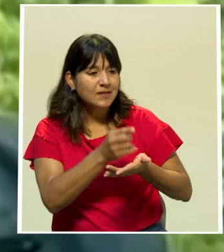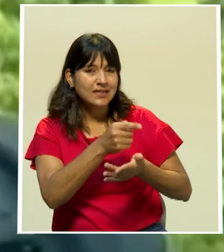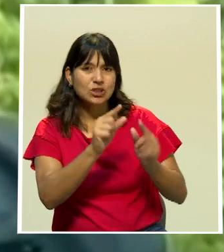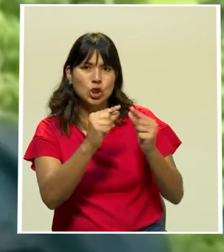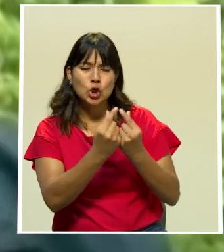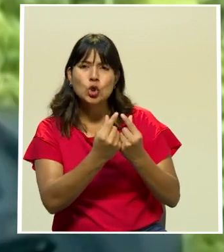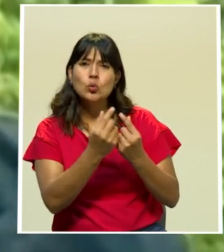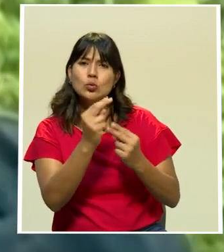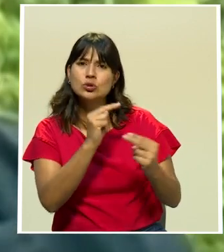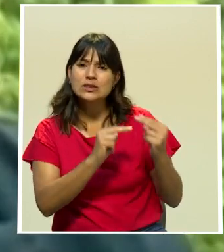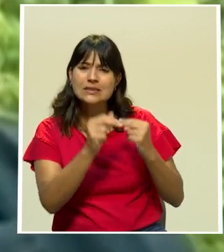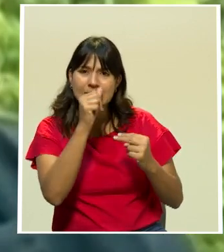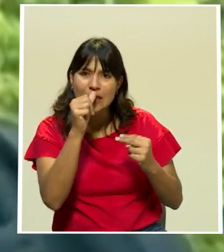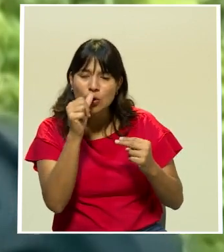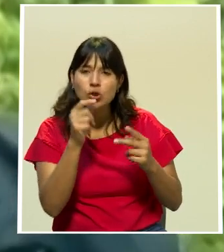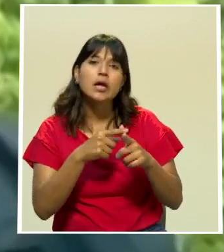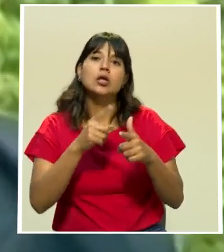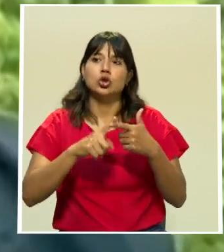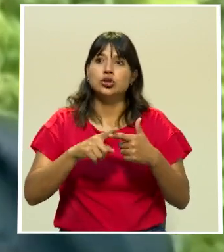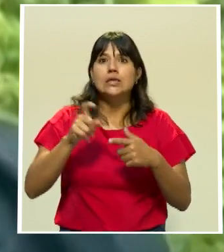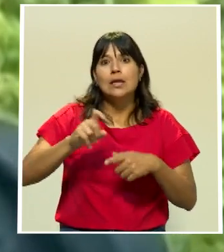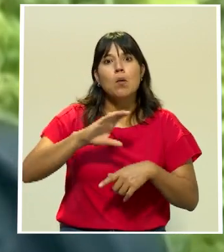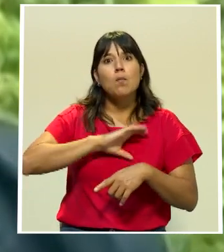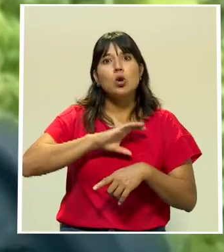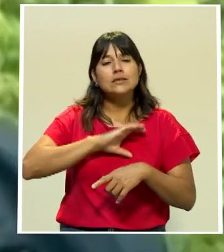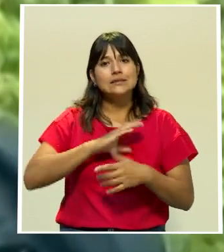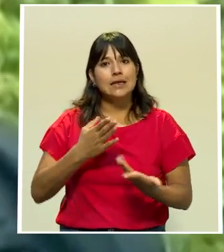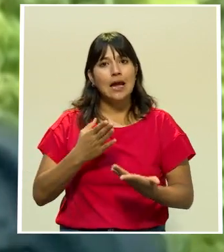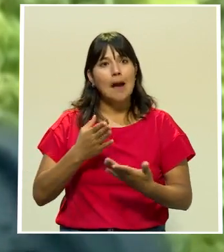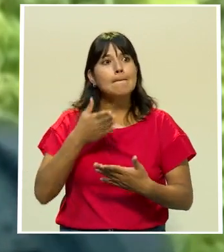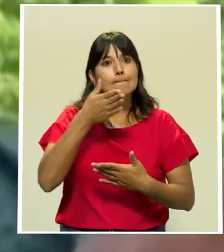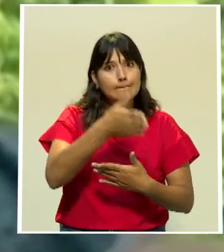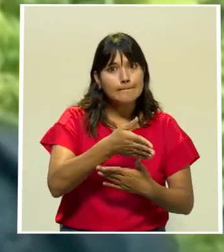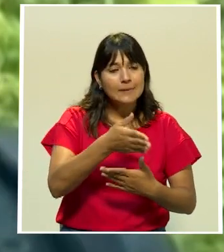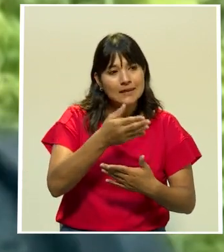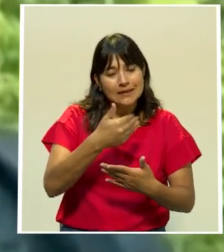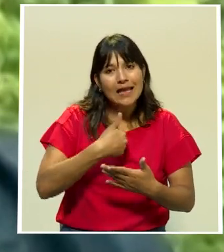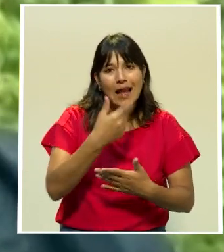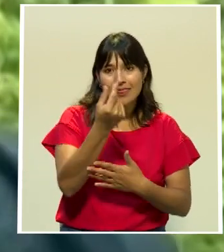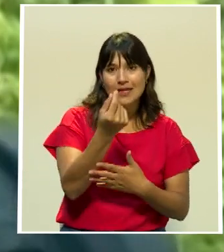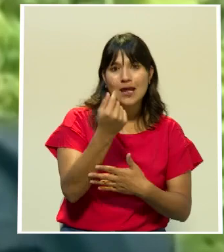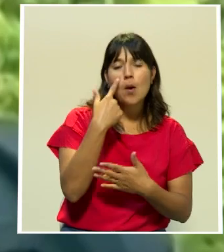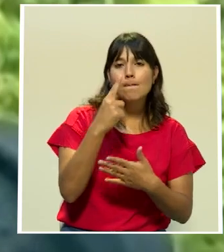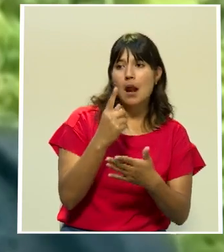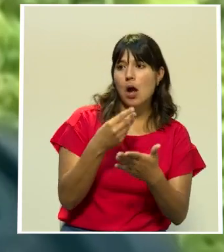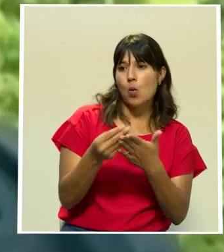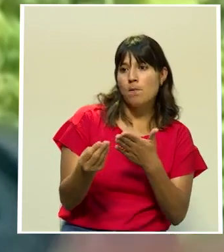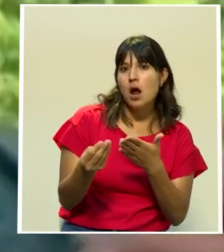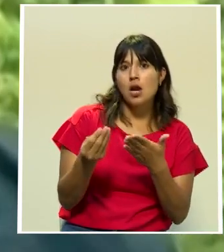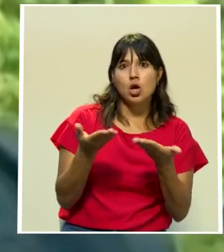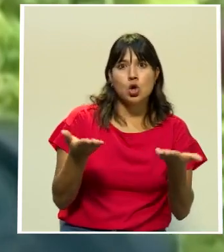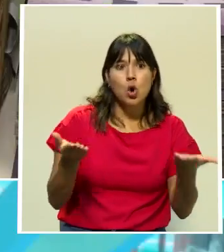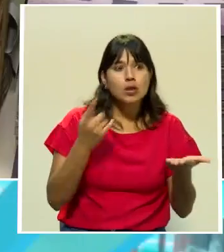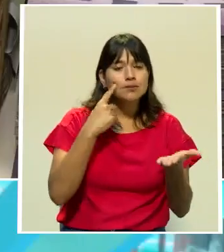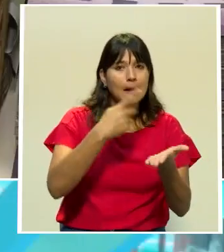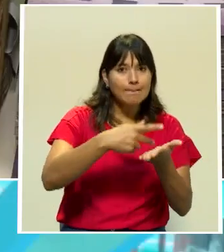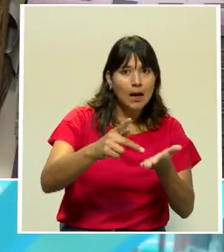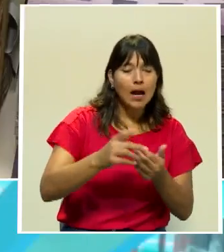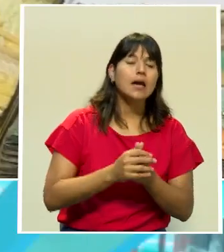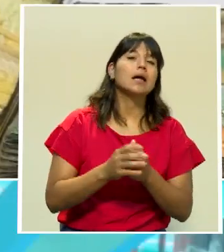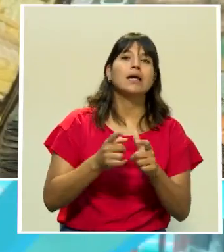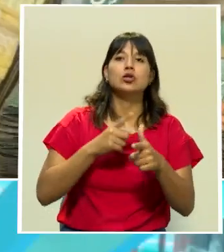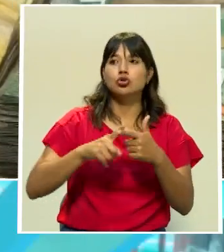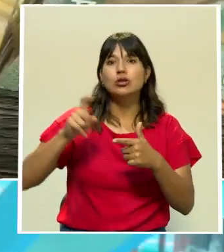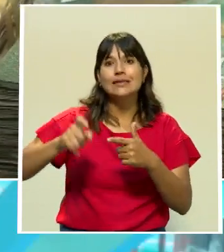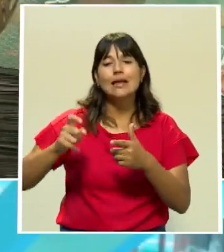para eso ocupamos impuestos. También el otro tema que nadie entra a discutir y que debería estarse considerando